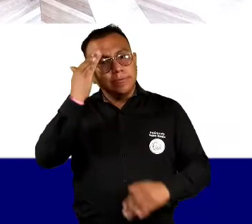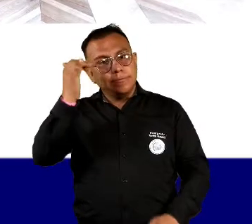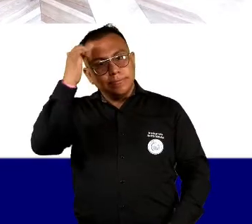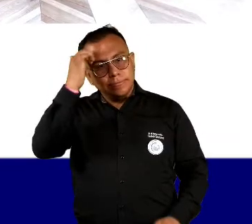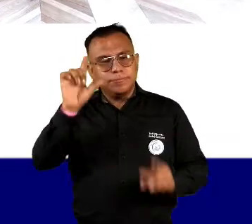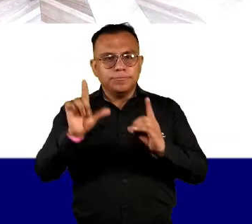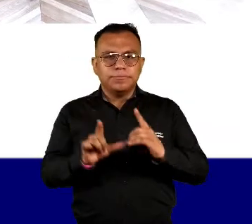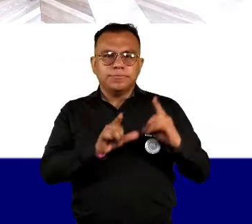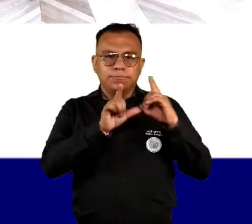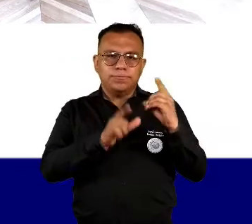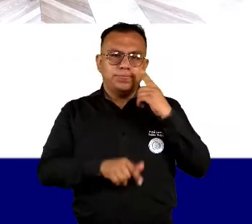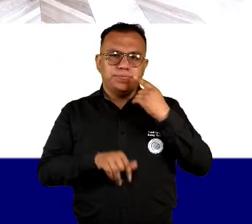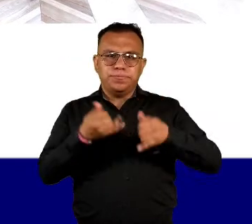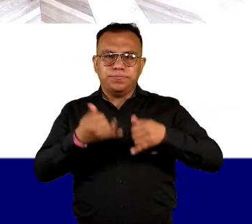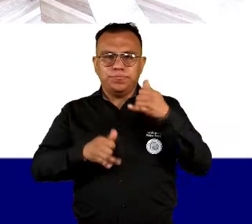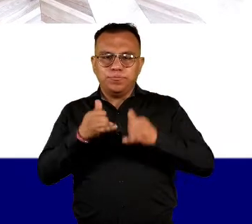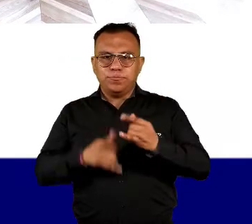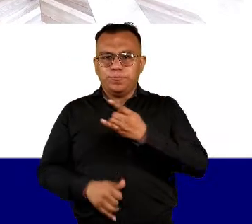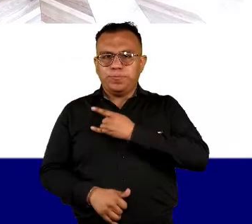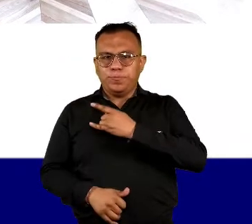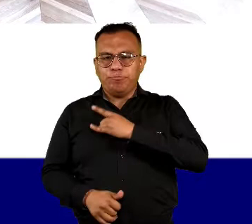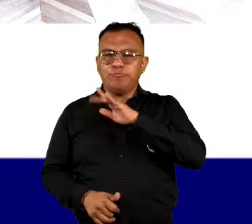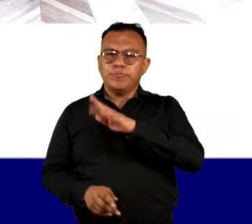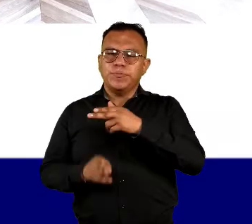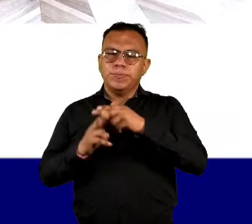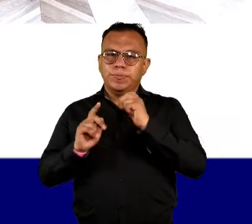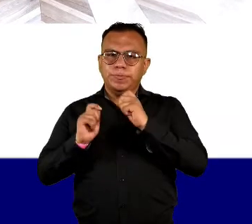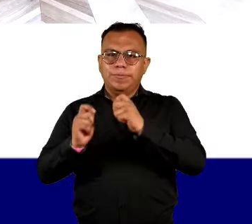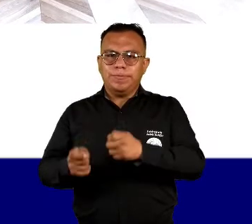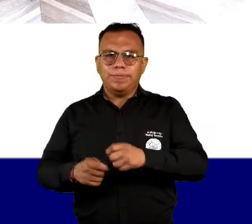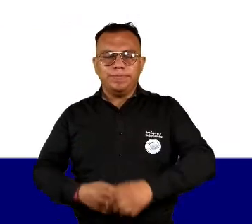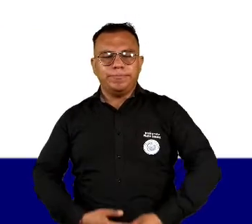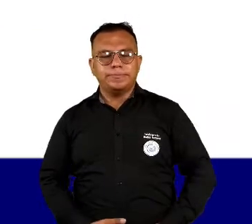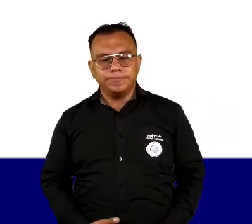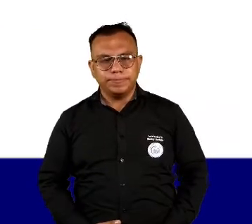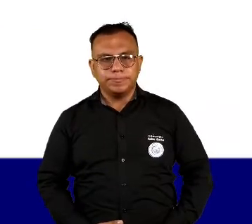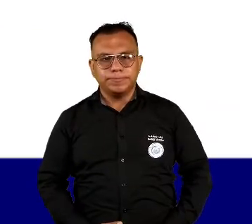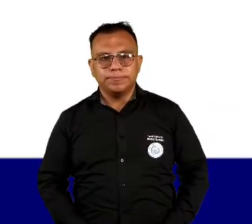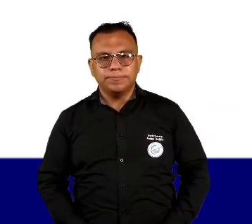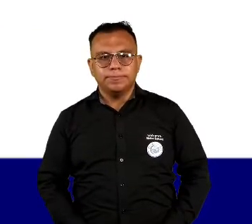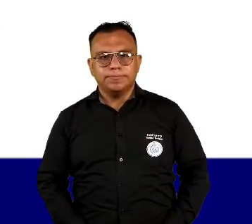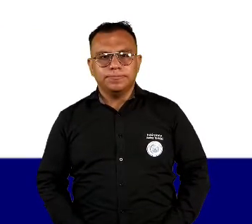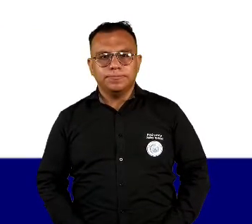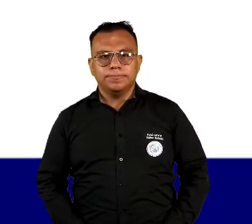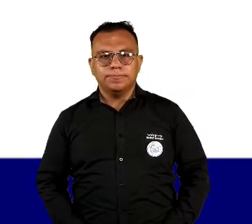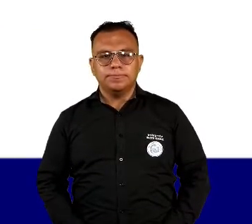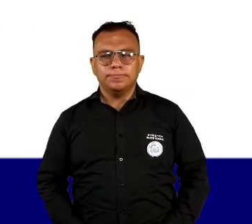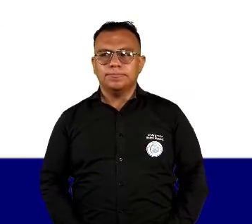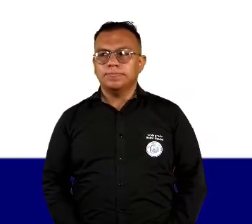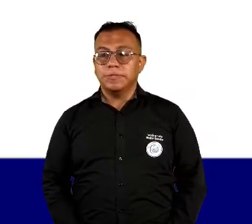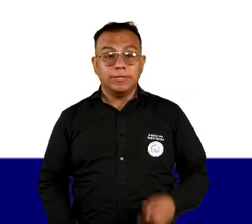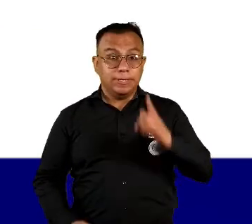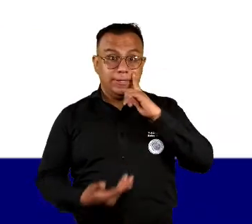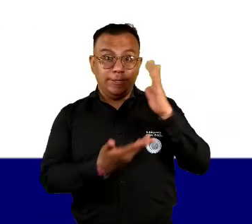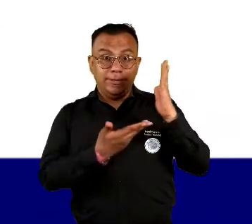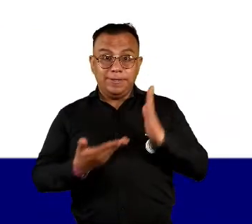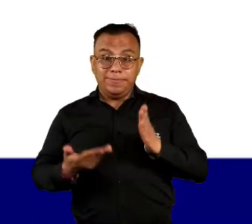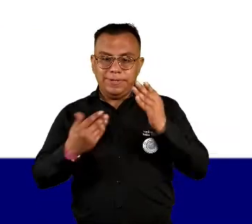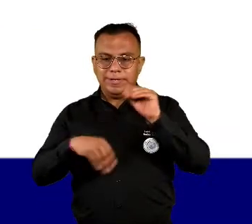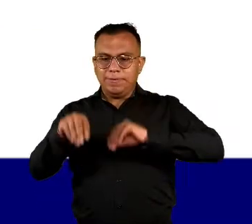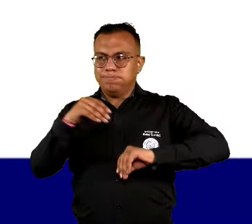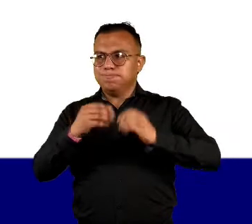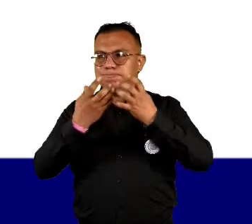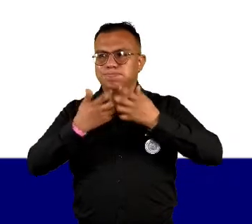una diplomatura de videojuegos en una universidad llamada Universidad provincial de Córdoba Bienvenidos a esta fábrica